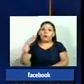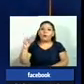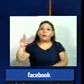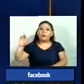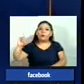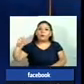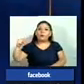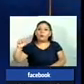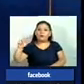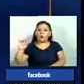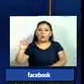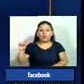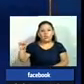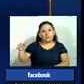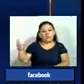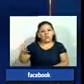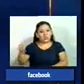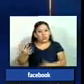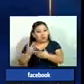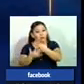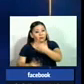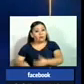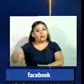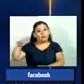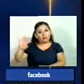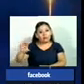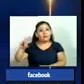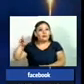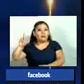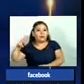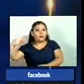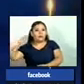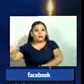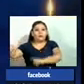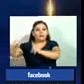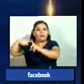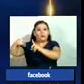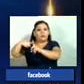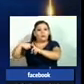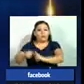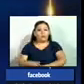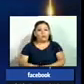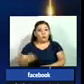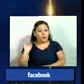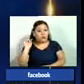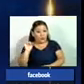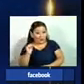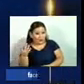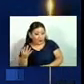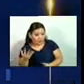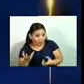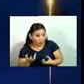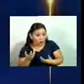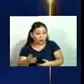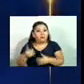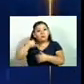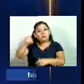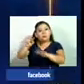Chinchía. Él necesita un tipo de sangre BRH positivo y si usted quiere ayudar puede contactarse al